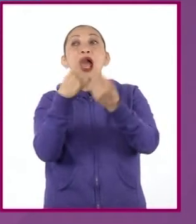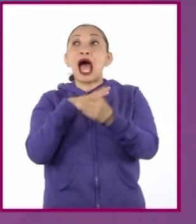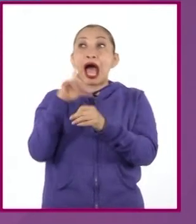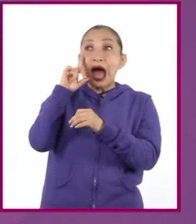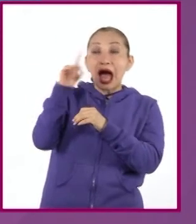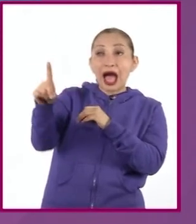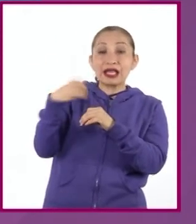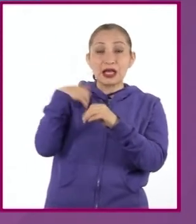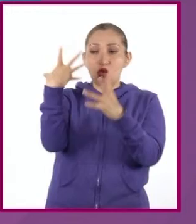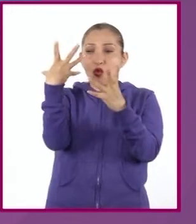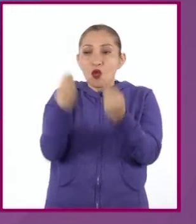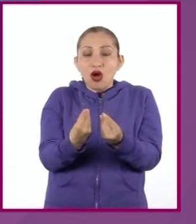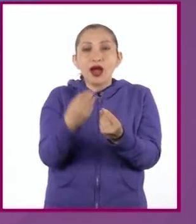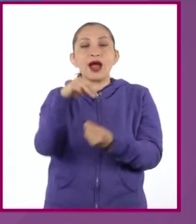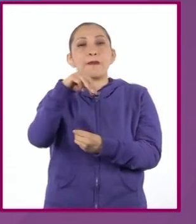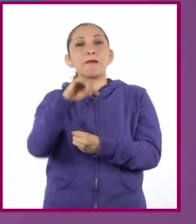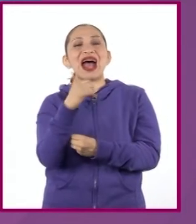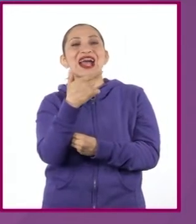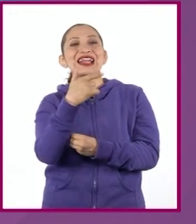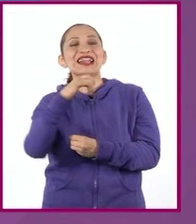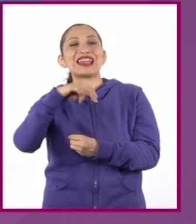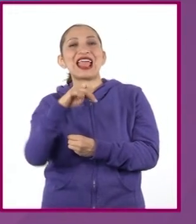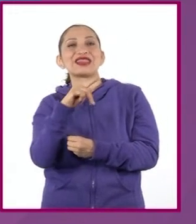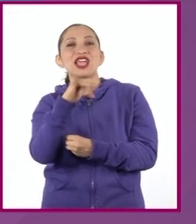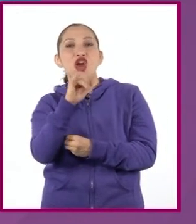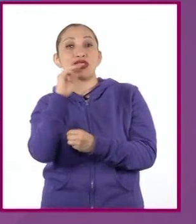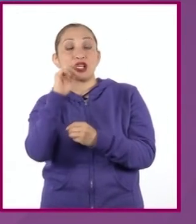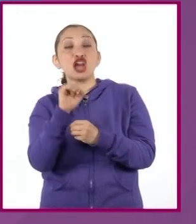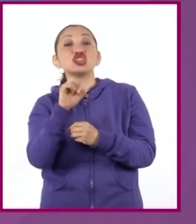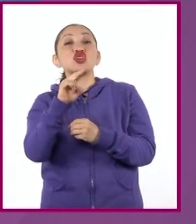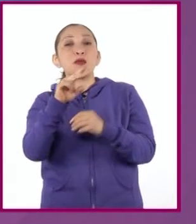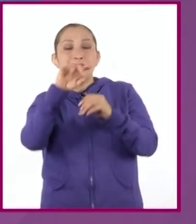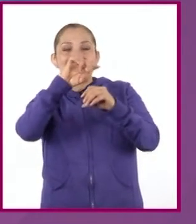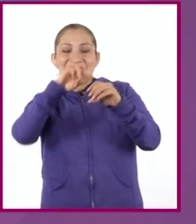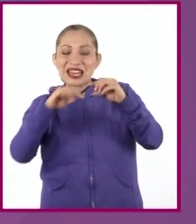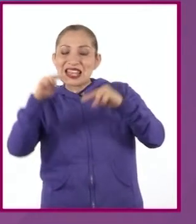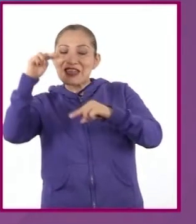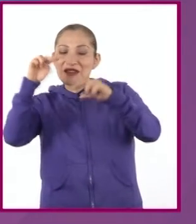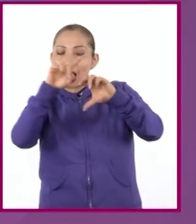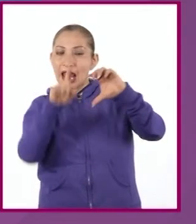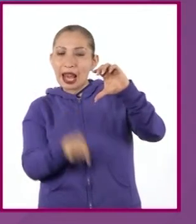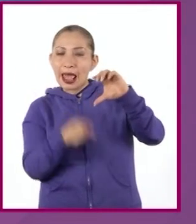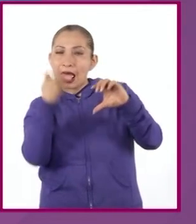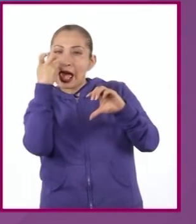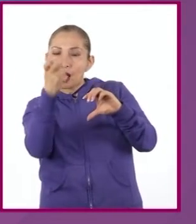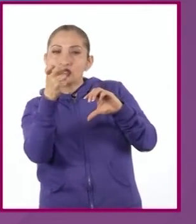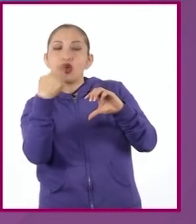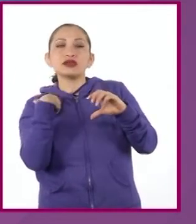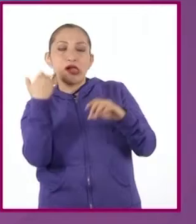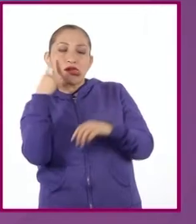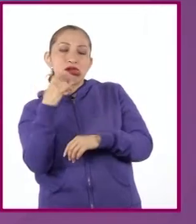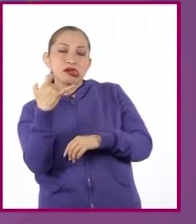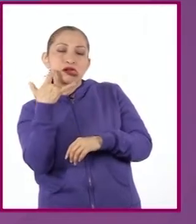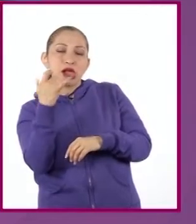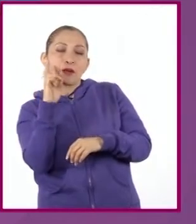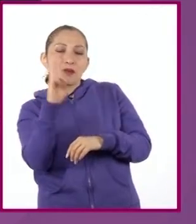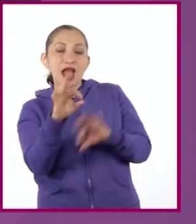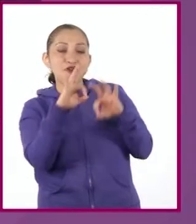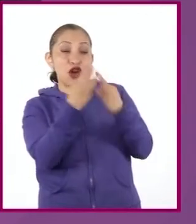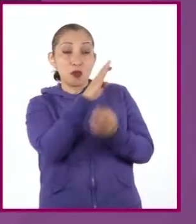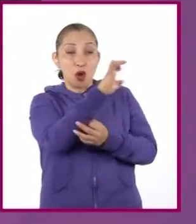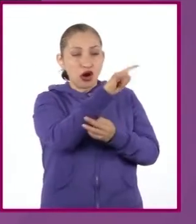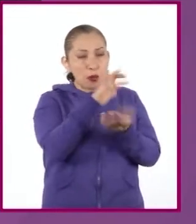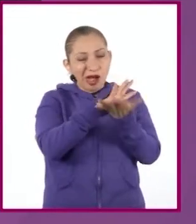presencia de campos magnéticos, por lo que propuso subniveles de energía. Fueron precisamente los intentos por mejorar el modelo de